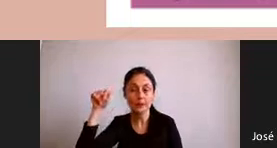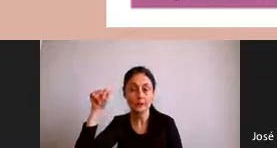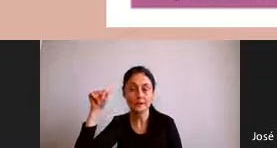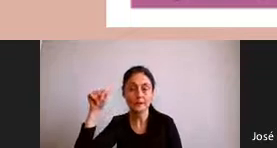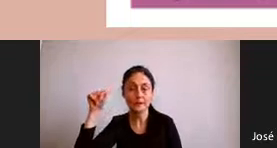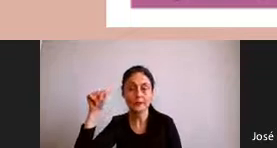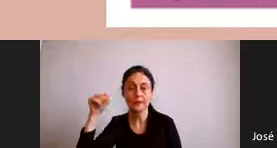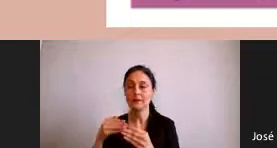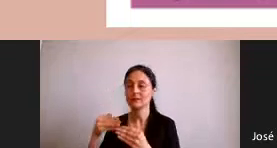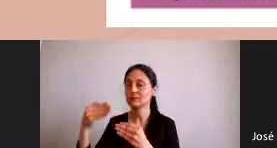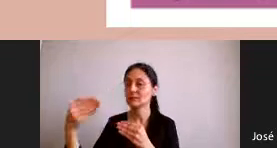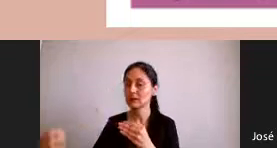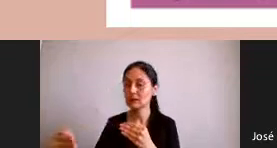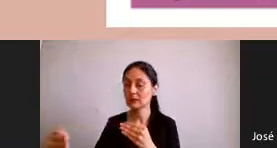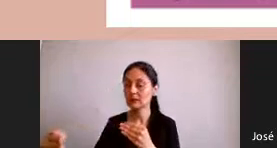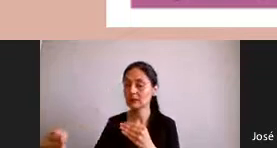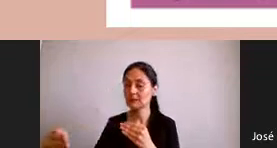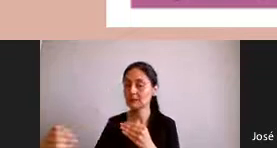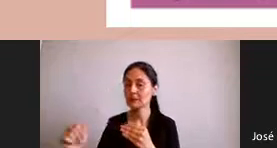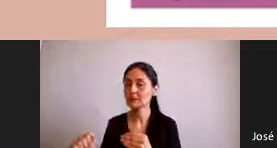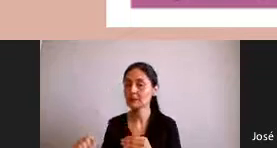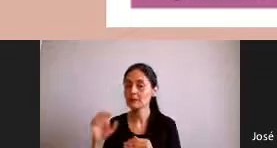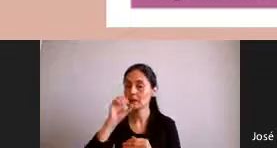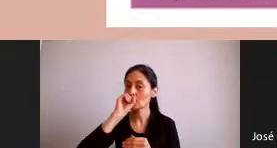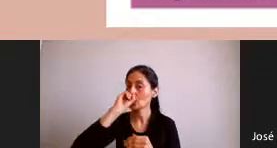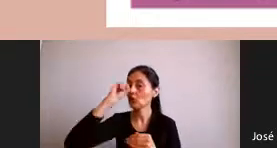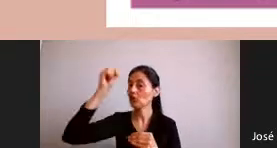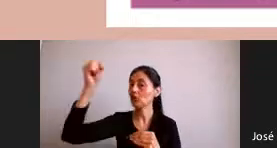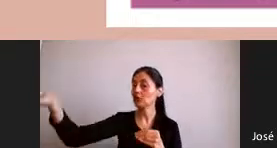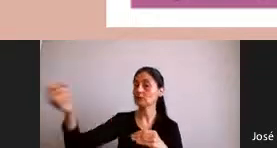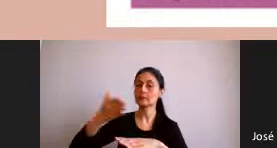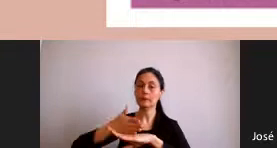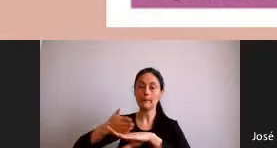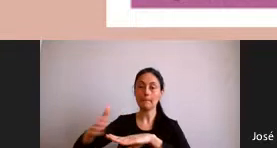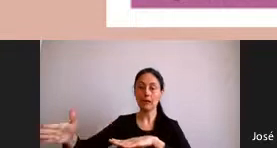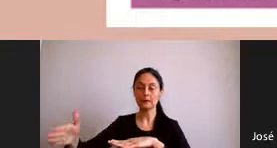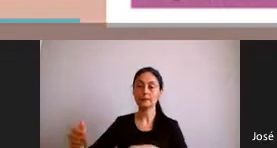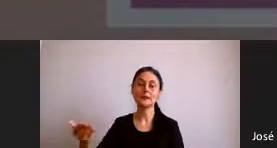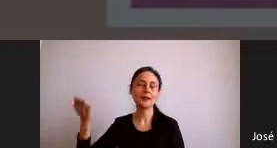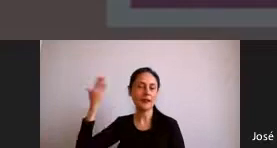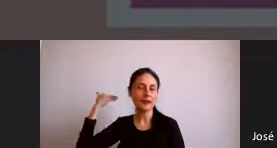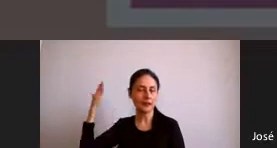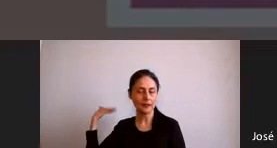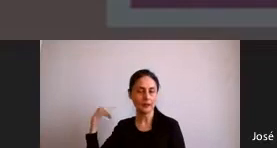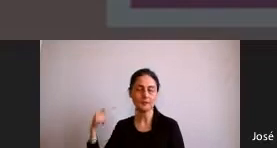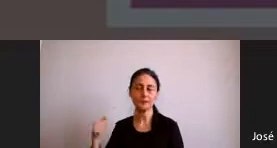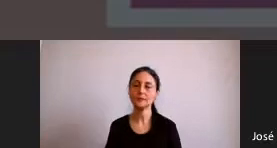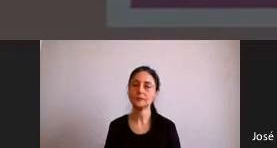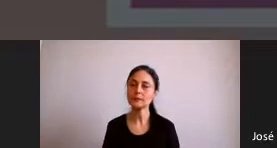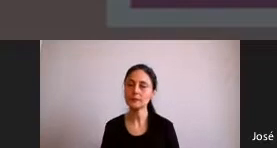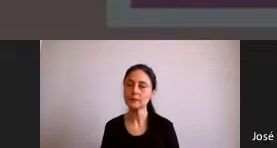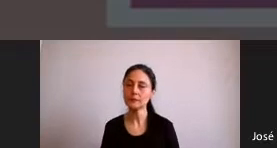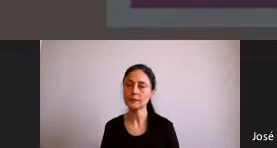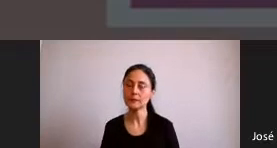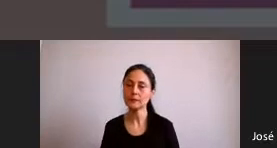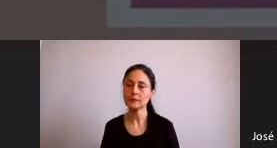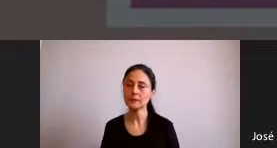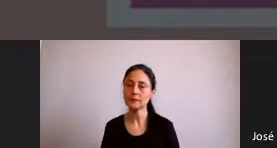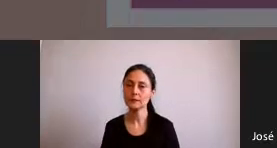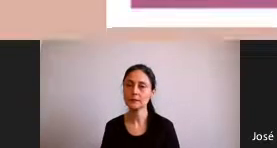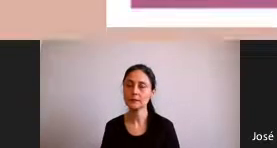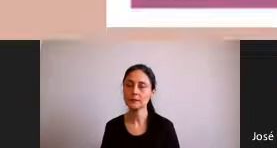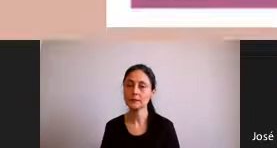secuelas post-intubación en unidades de cuidados intensivos. Y eso era conocido previo. Todo esto